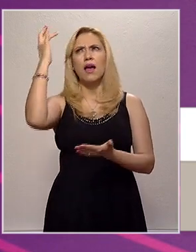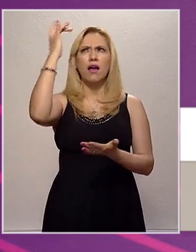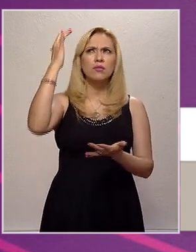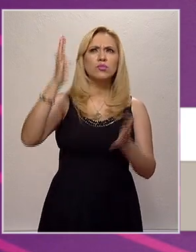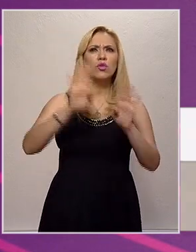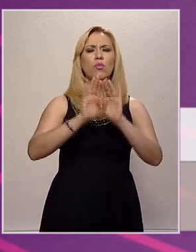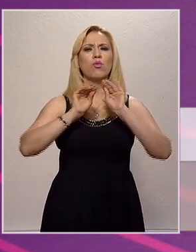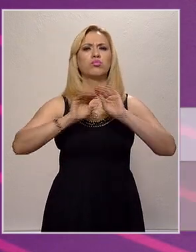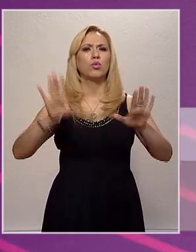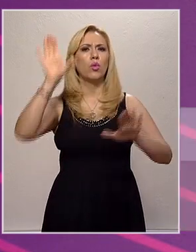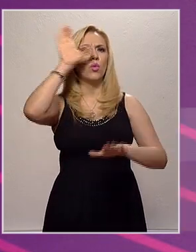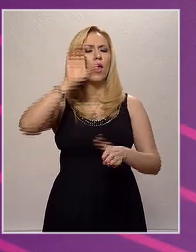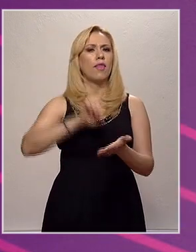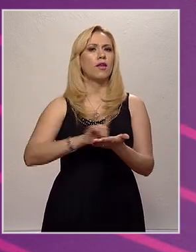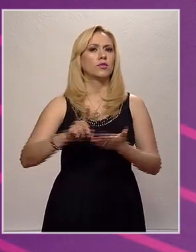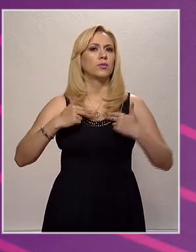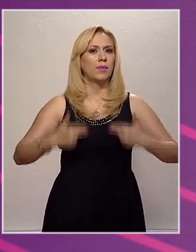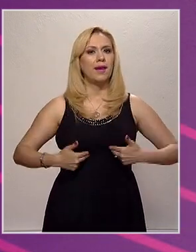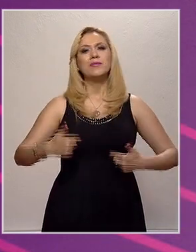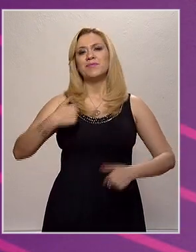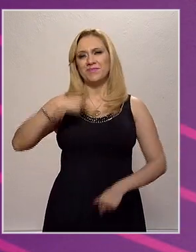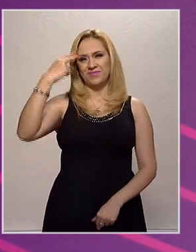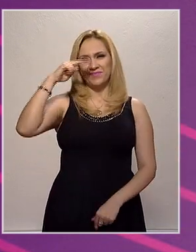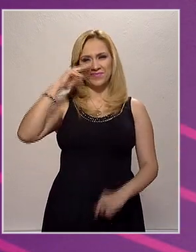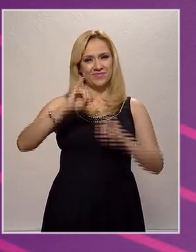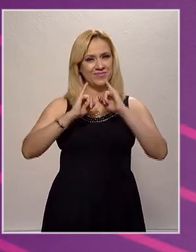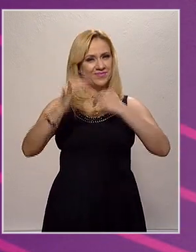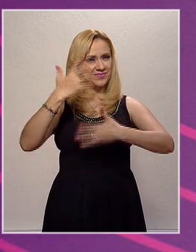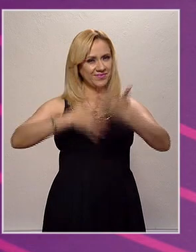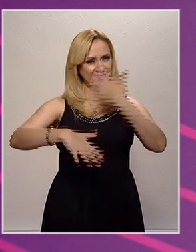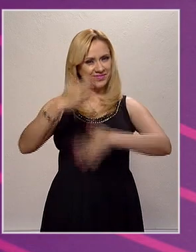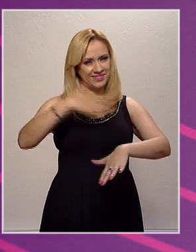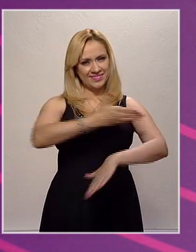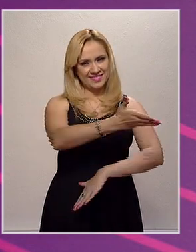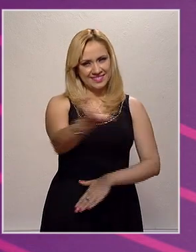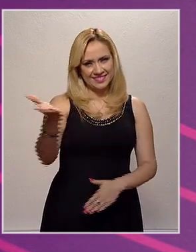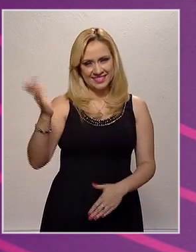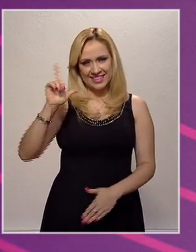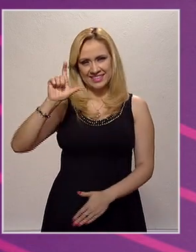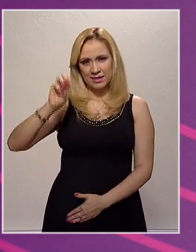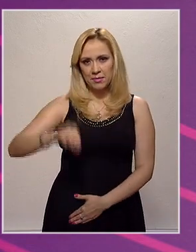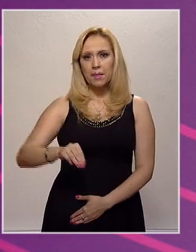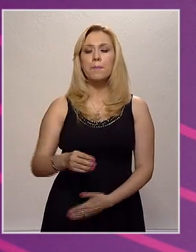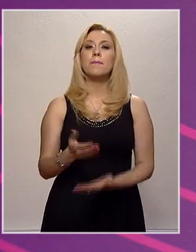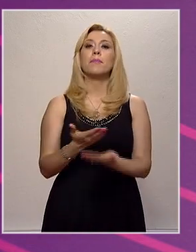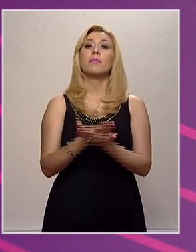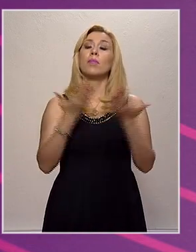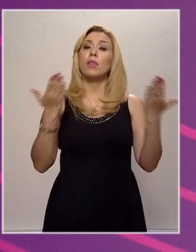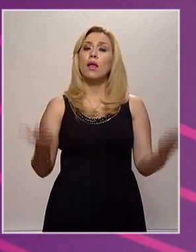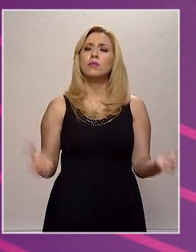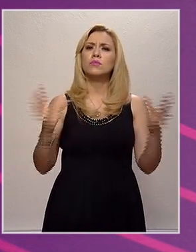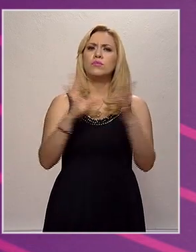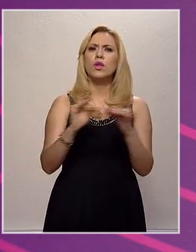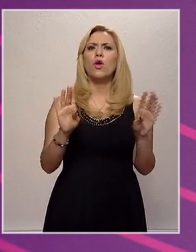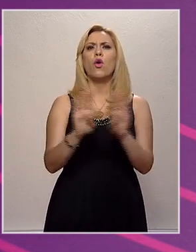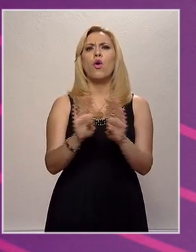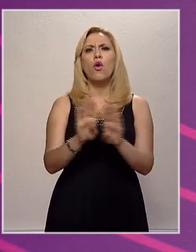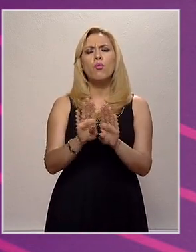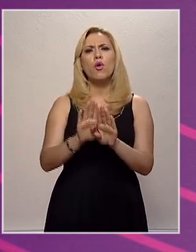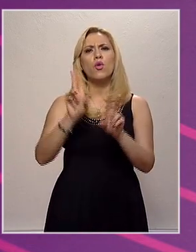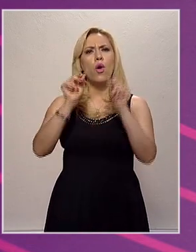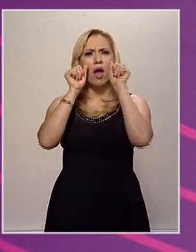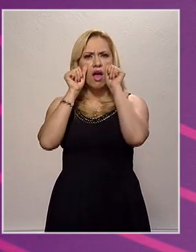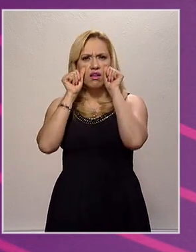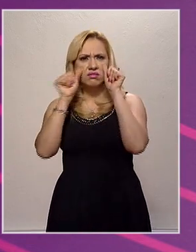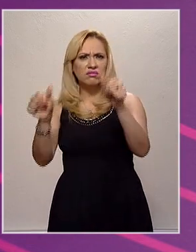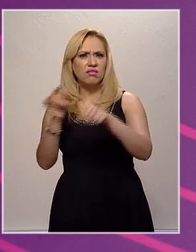derechos humanos. El día de hoy tendremos especialistas para comentar el tema sobre violencia obstétrica y reproductiva, a